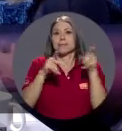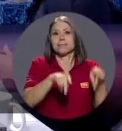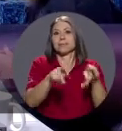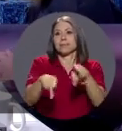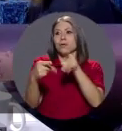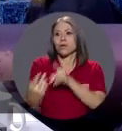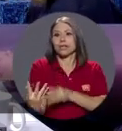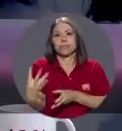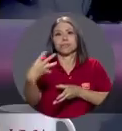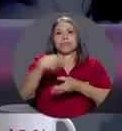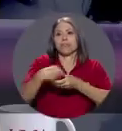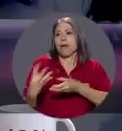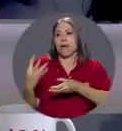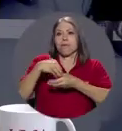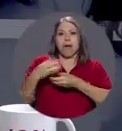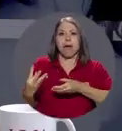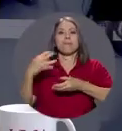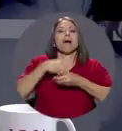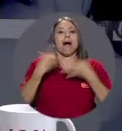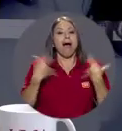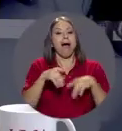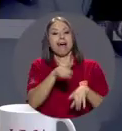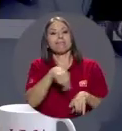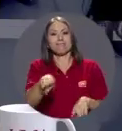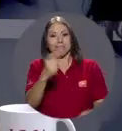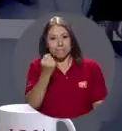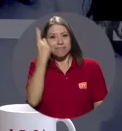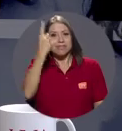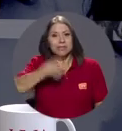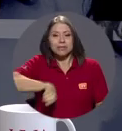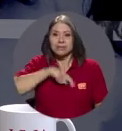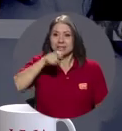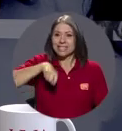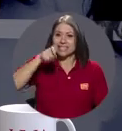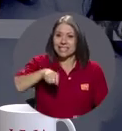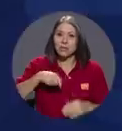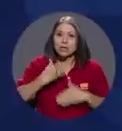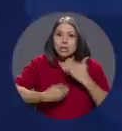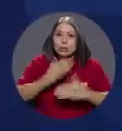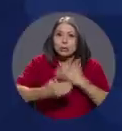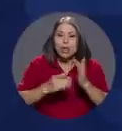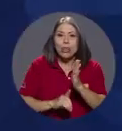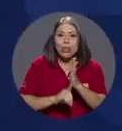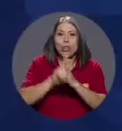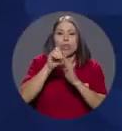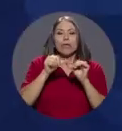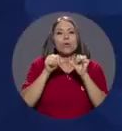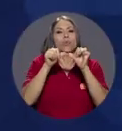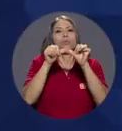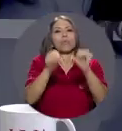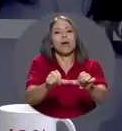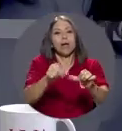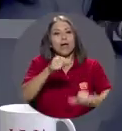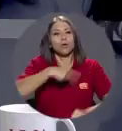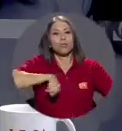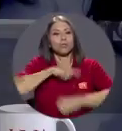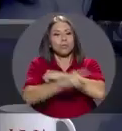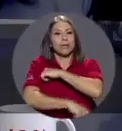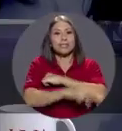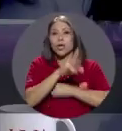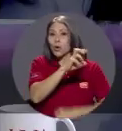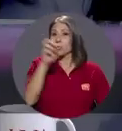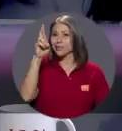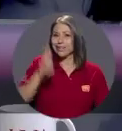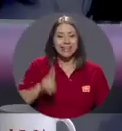gente la que se suma a entender que necesitamos empezar a generar desarrollo sostenible en nuestro país, que Costa